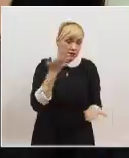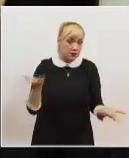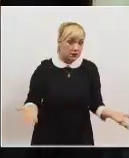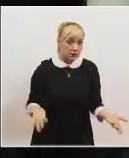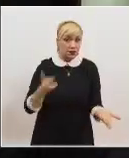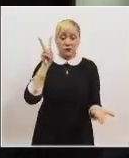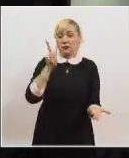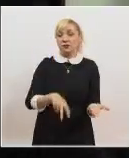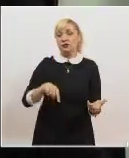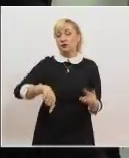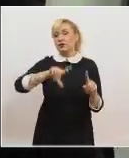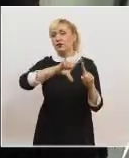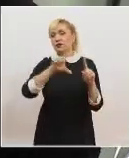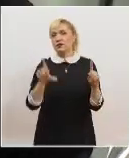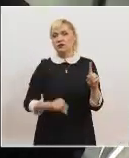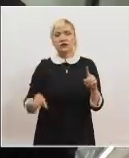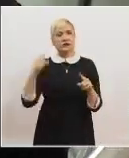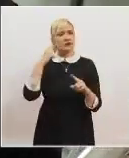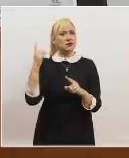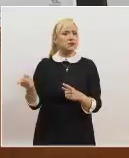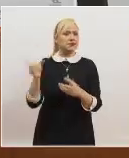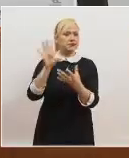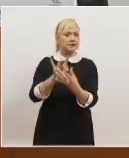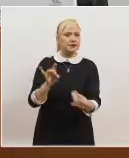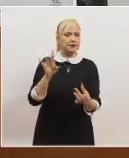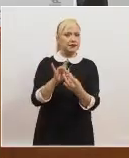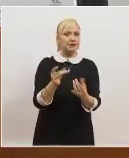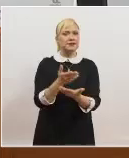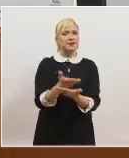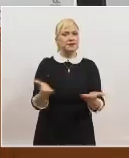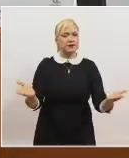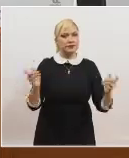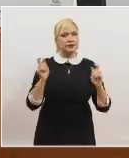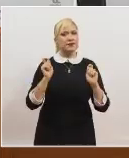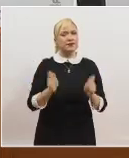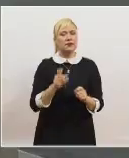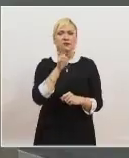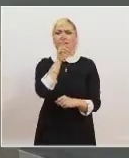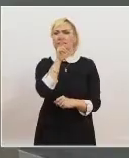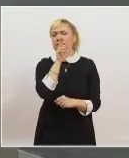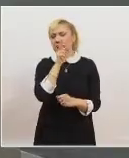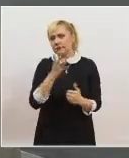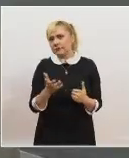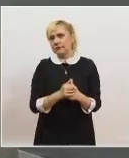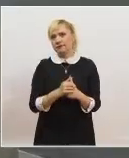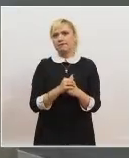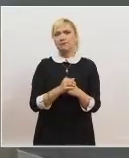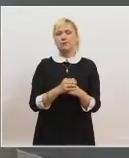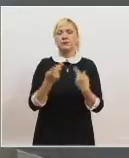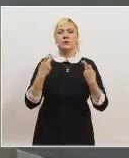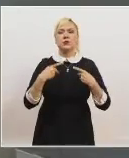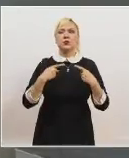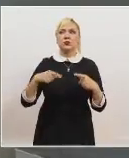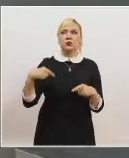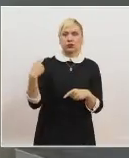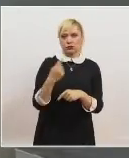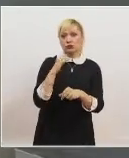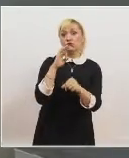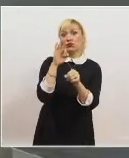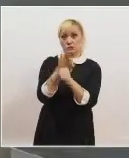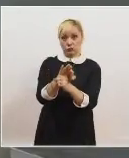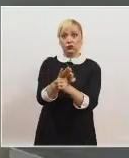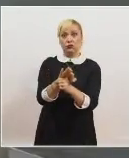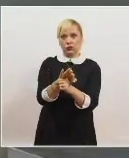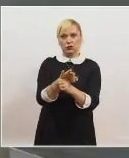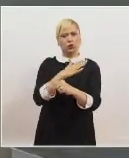Federación y estudiantes que se dieron cita, expresó así su preocupación. quienes somos, digamos, defensores de las